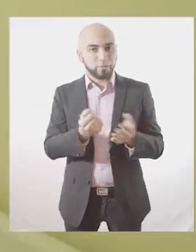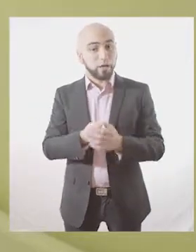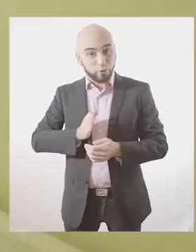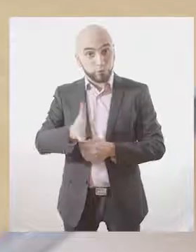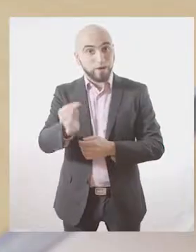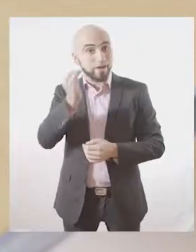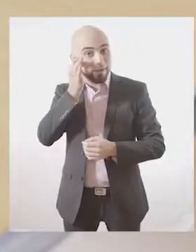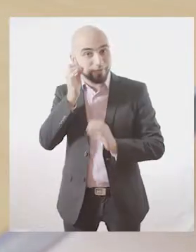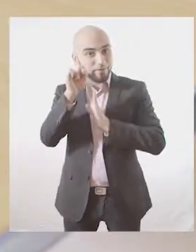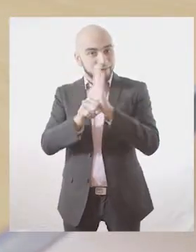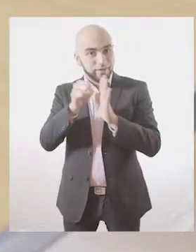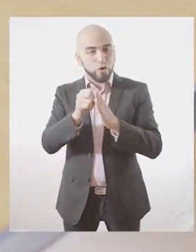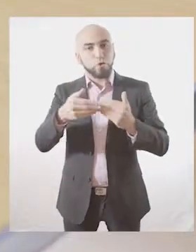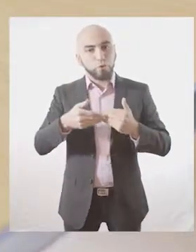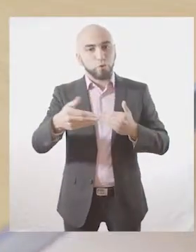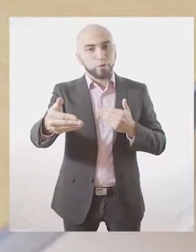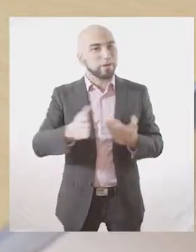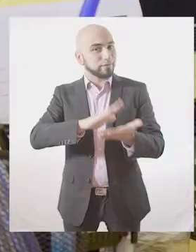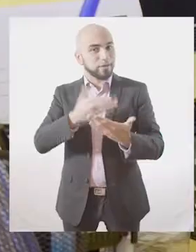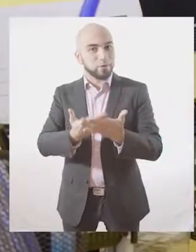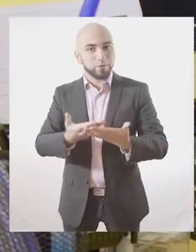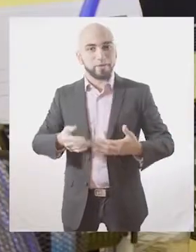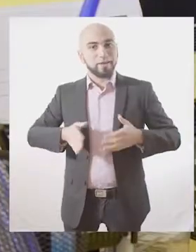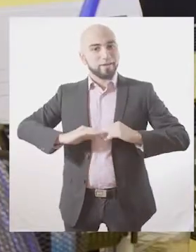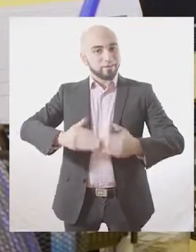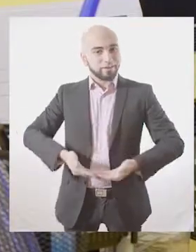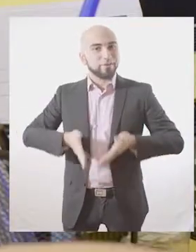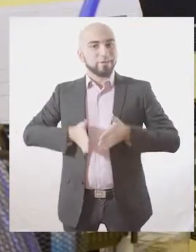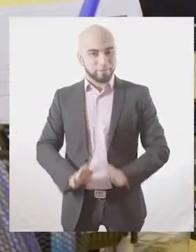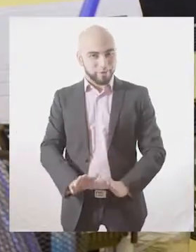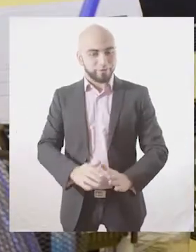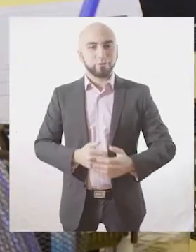invitamos a continuar con el video La ruta de salud de la gestación y el nacimiento.